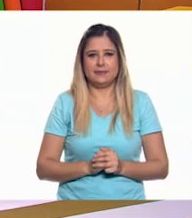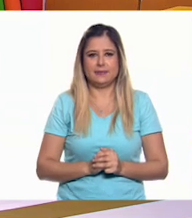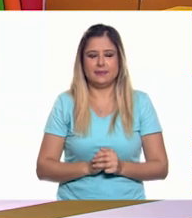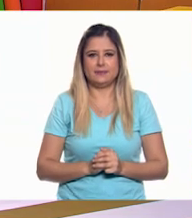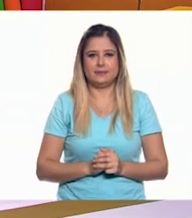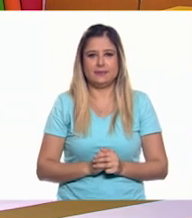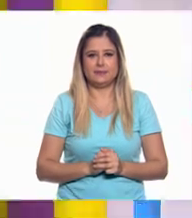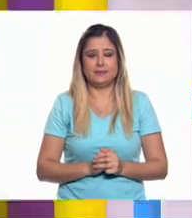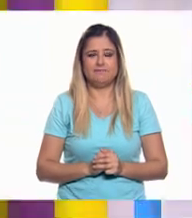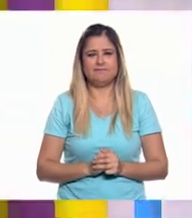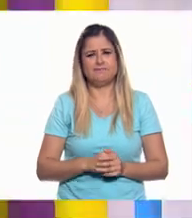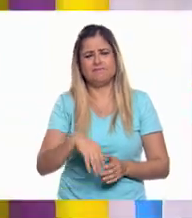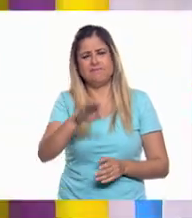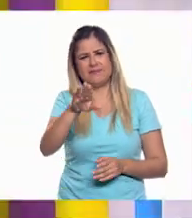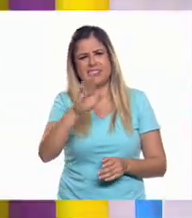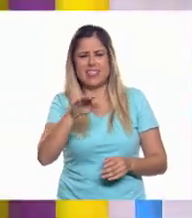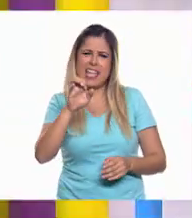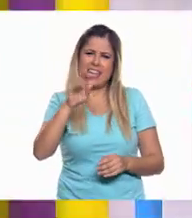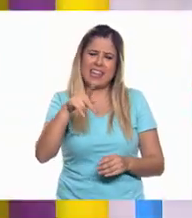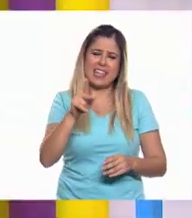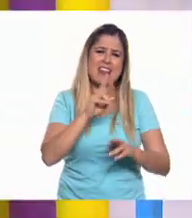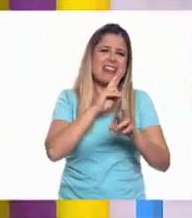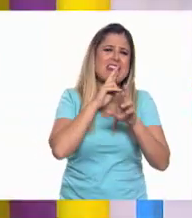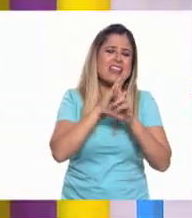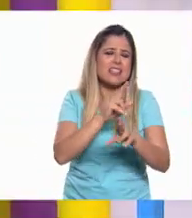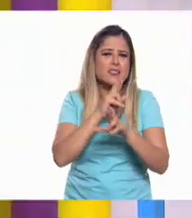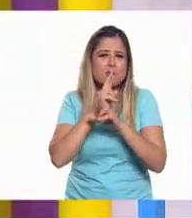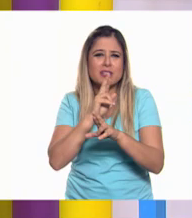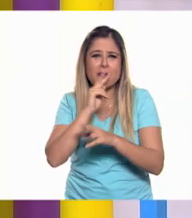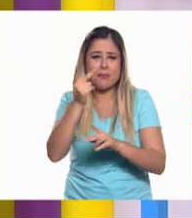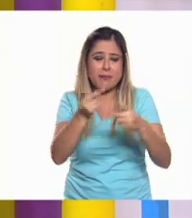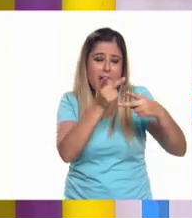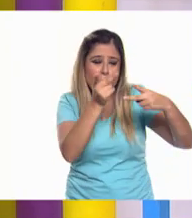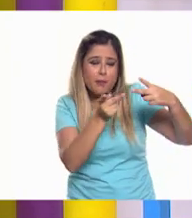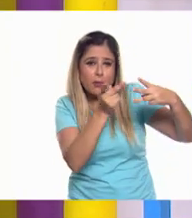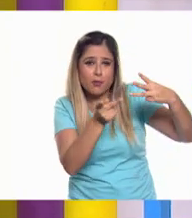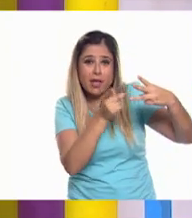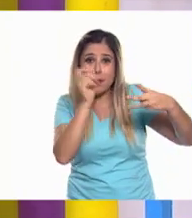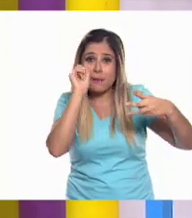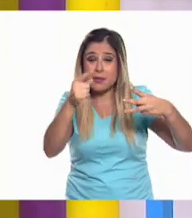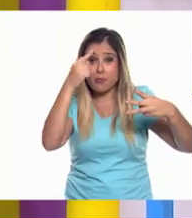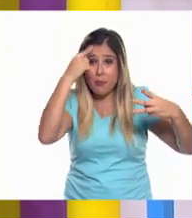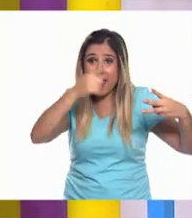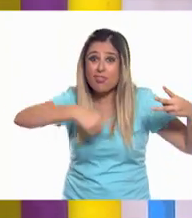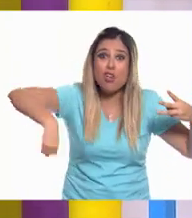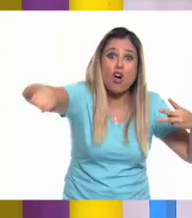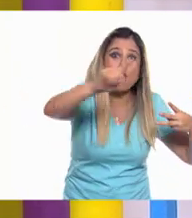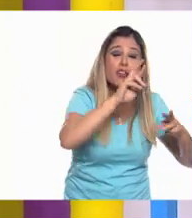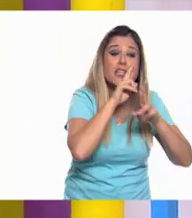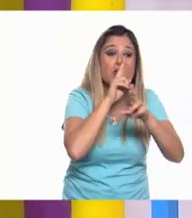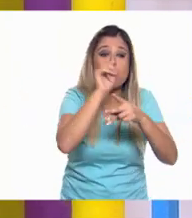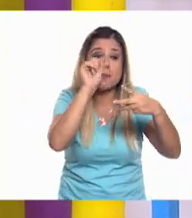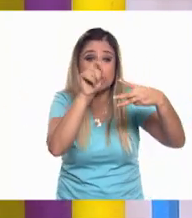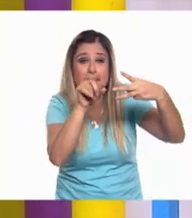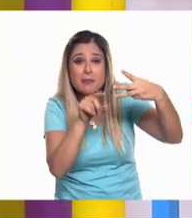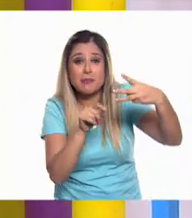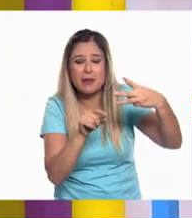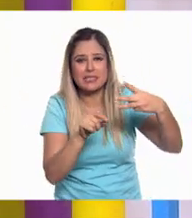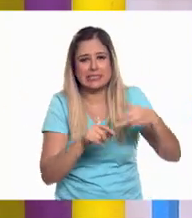Oye, Eric, ¿será que la respuesta a todas estas preguntas sea la misma para todas y para todos? No creo,